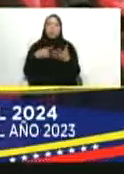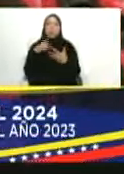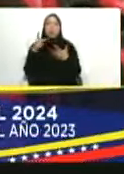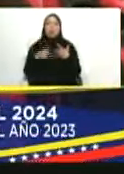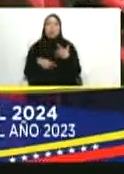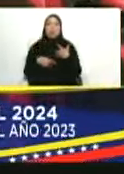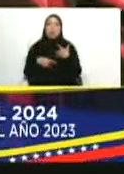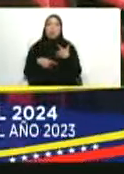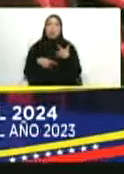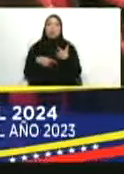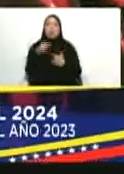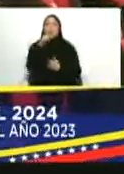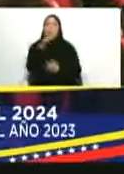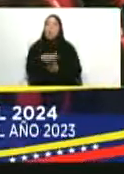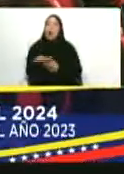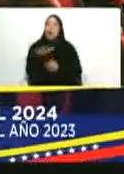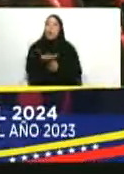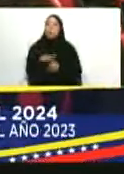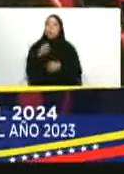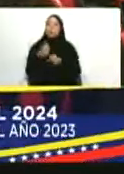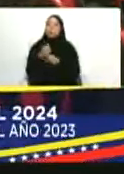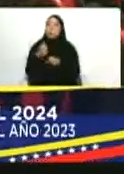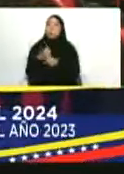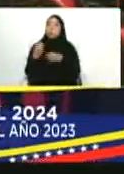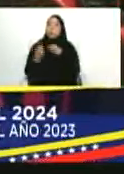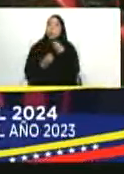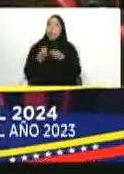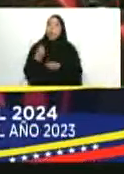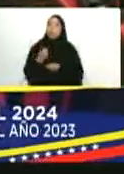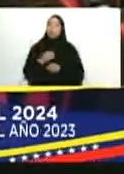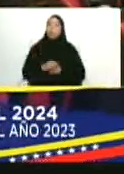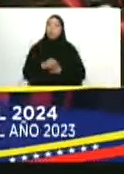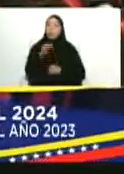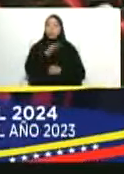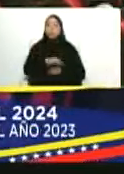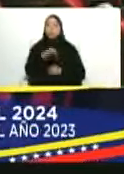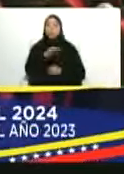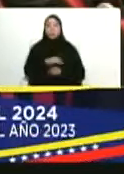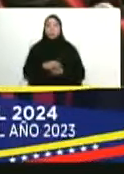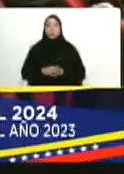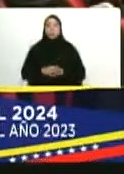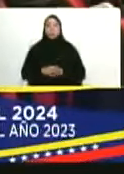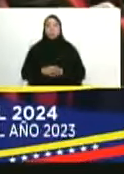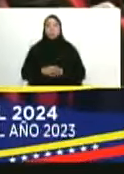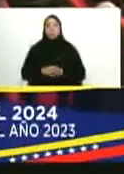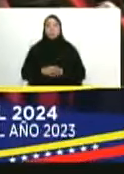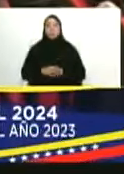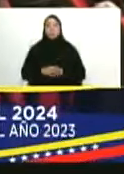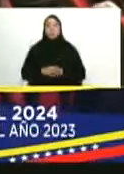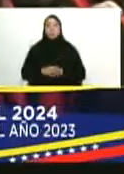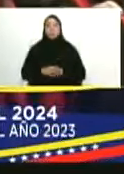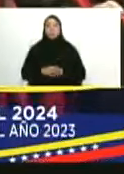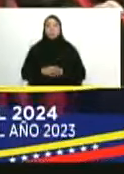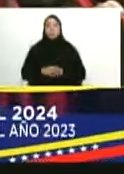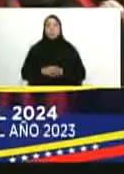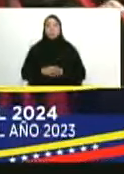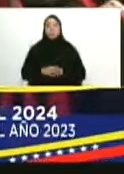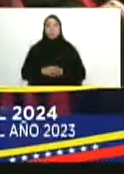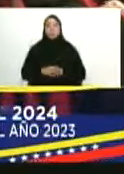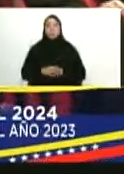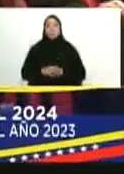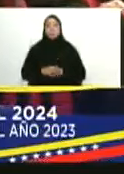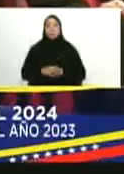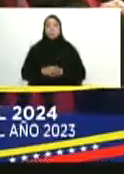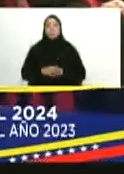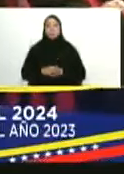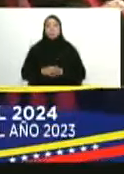John Parodi como secretario y René Pérez como alguacil de la sala plena, así como también fue juramentado los